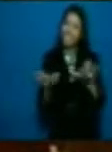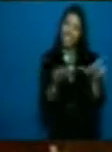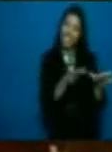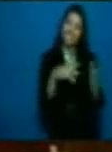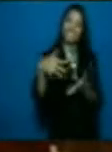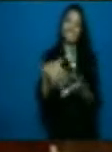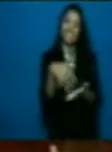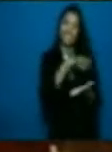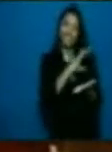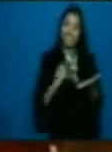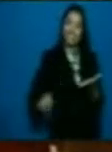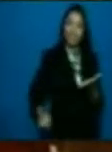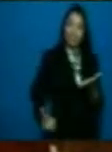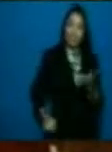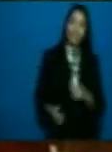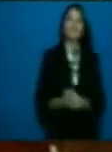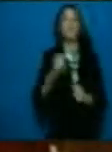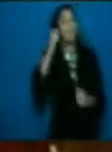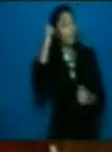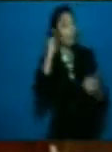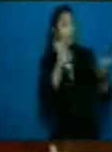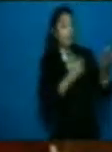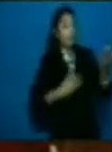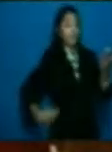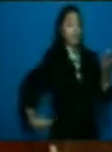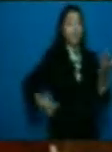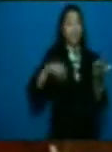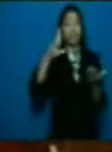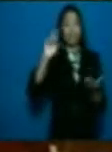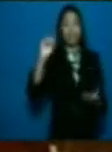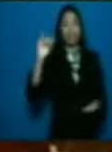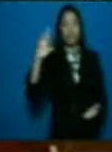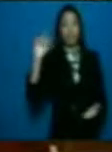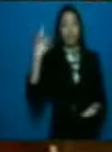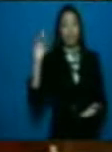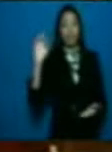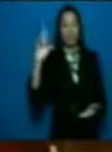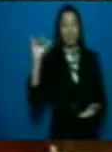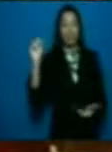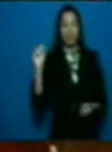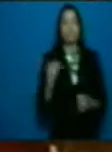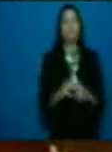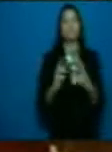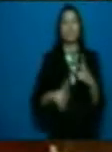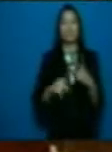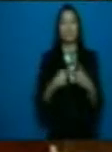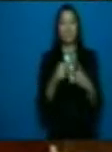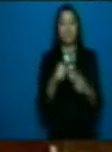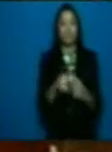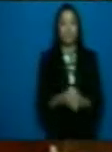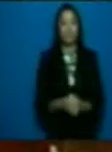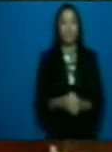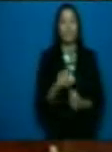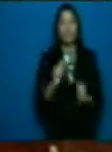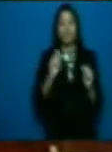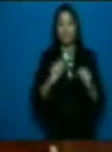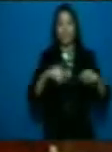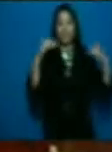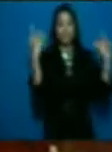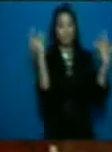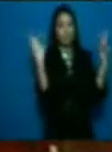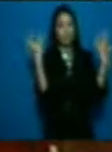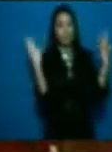salvadoreño y del presidente reyes y el segundo es aplaudir